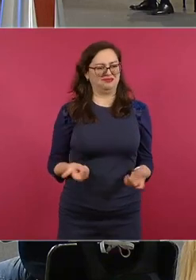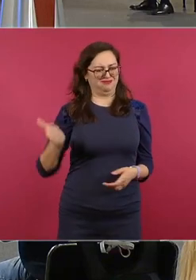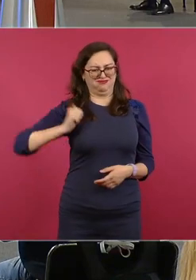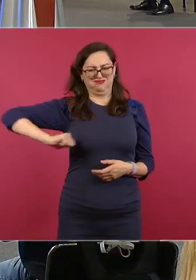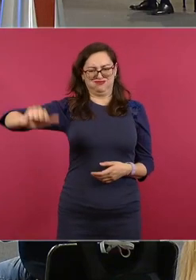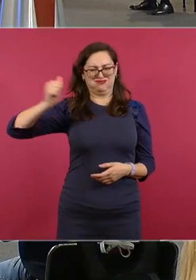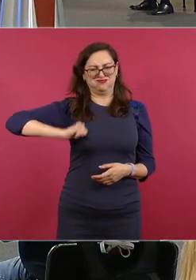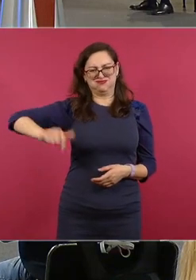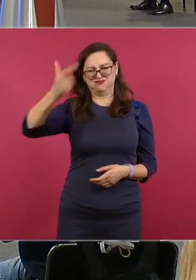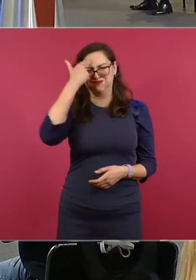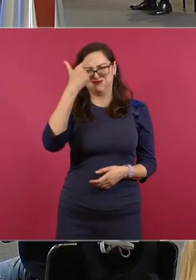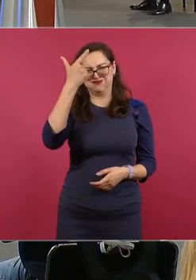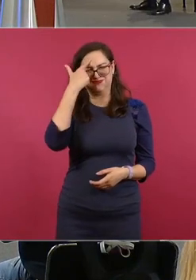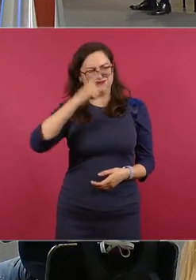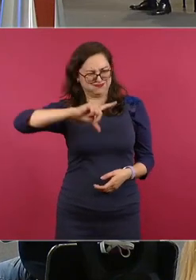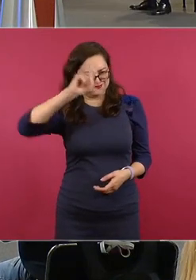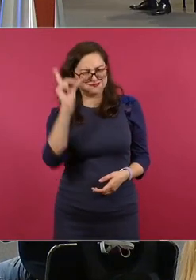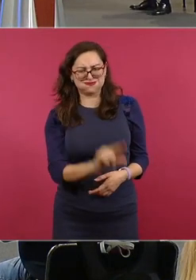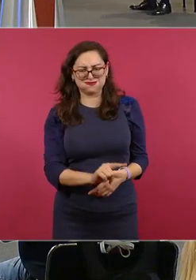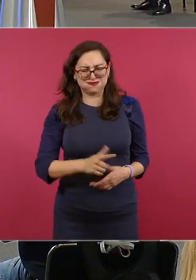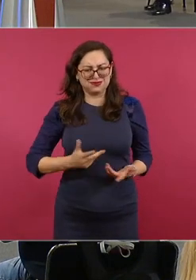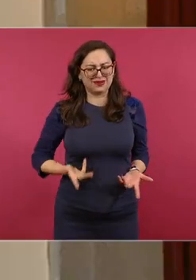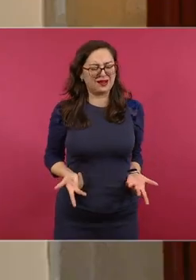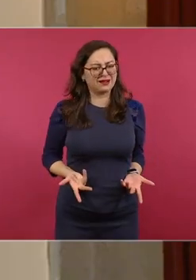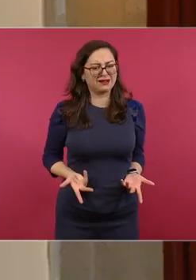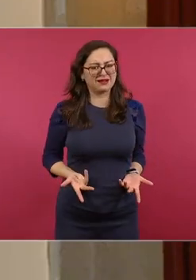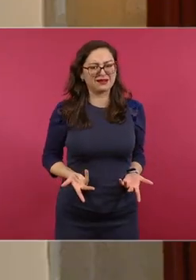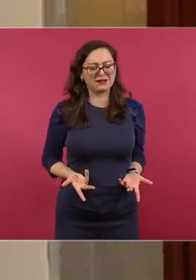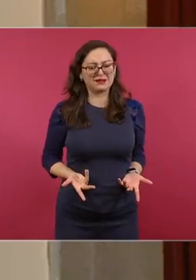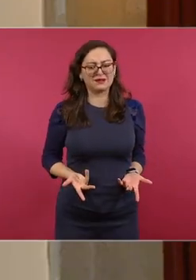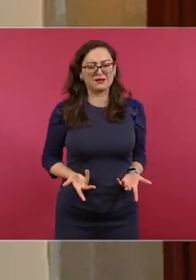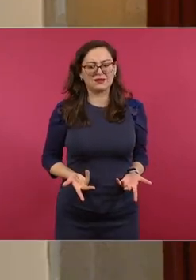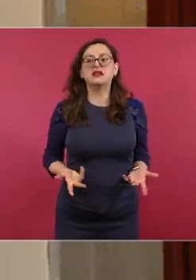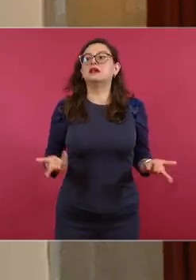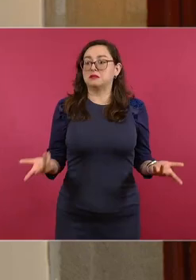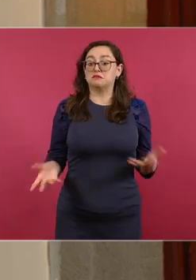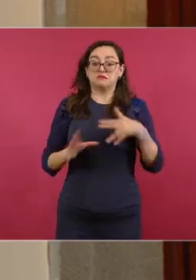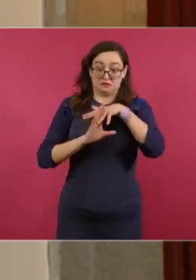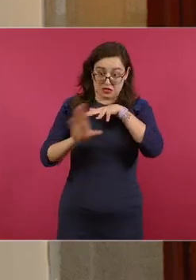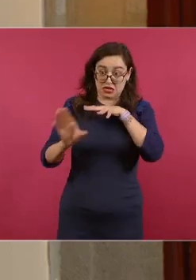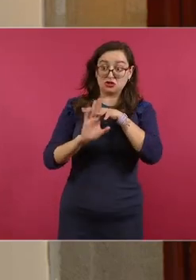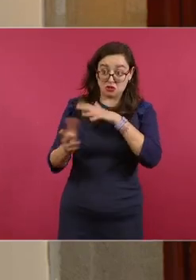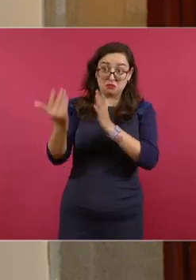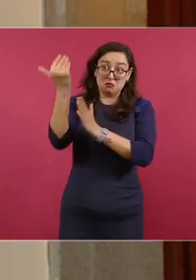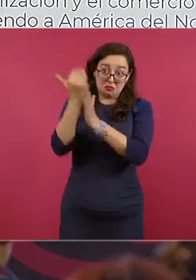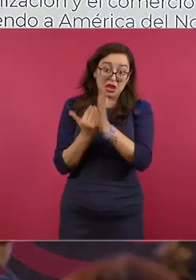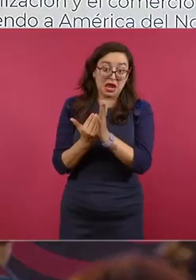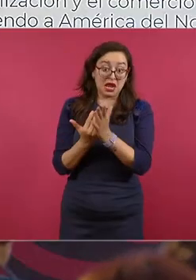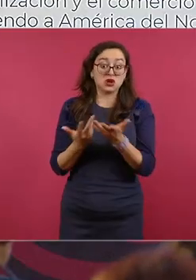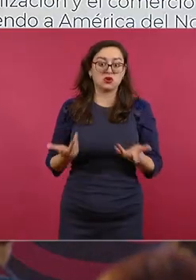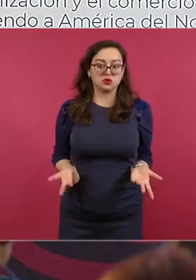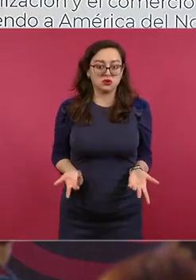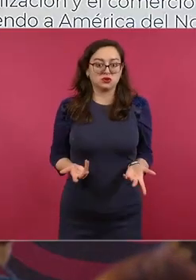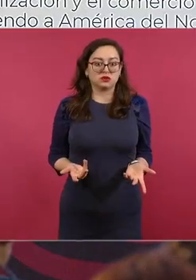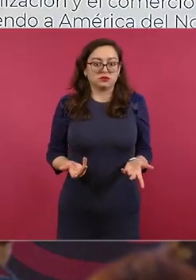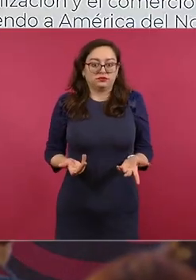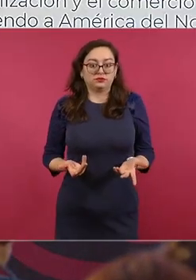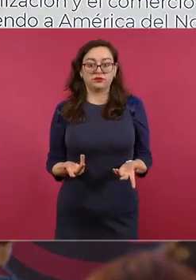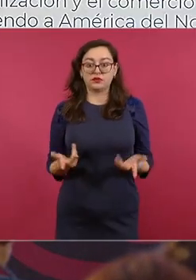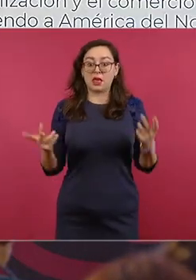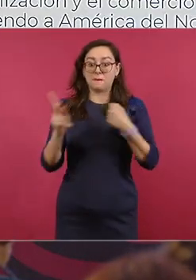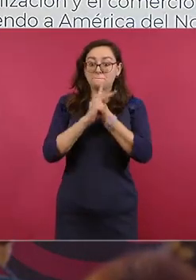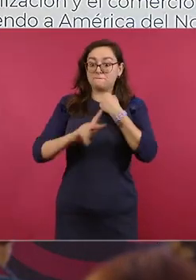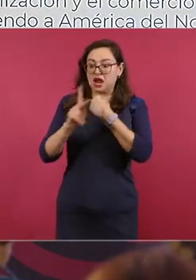medieval, retrógrada, también para aminorar los flujos migratorios. ¿Cómo se va a bloquear